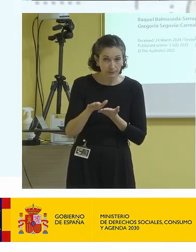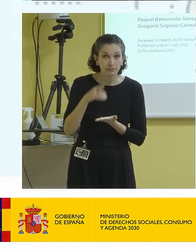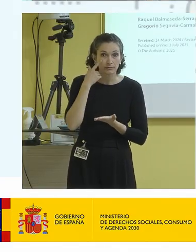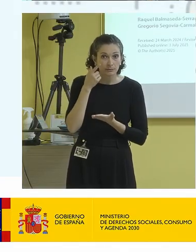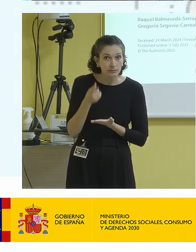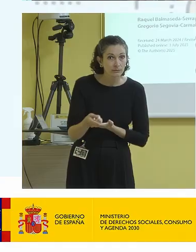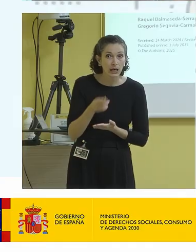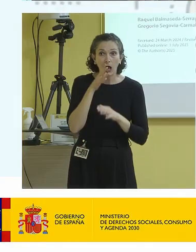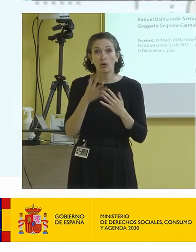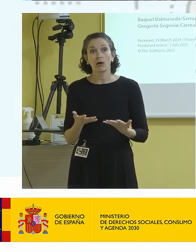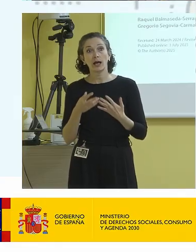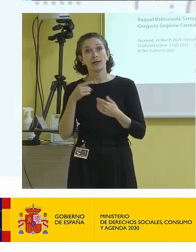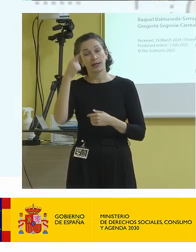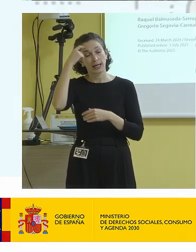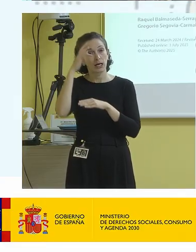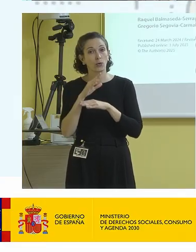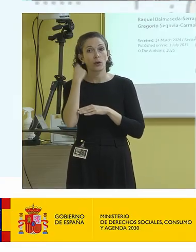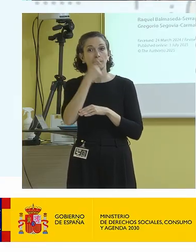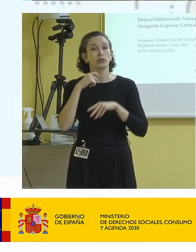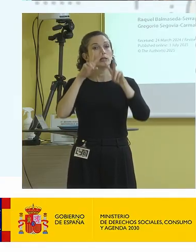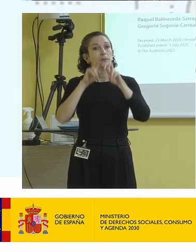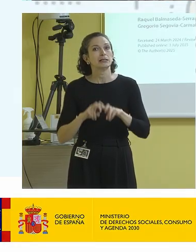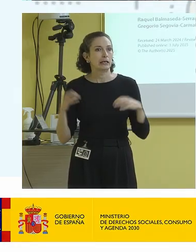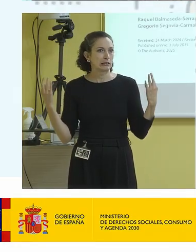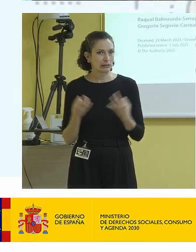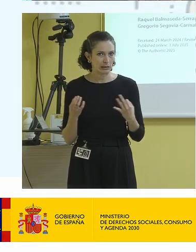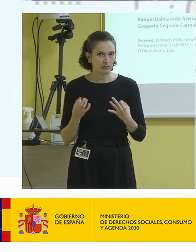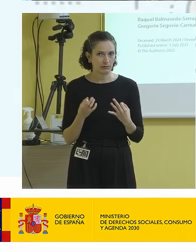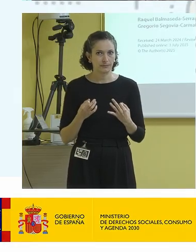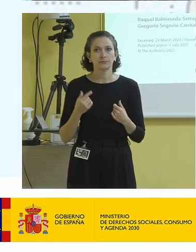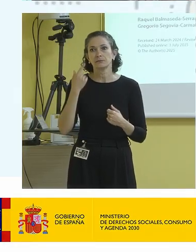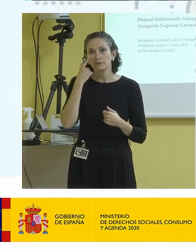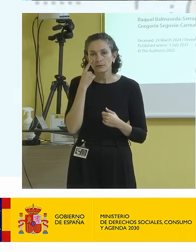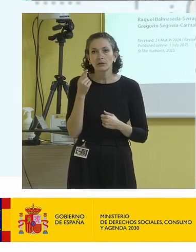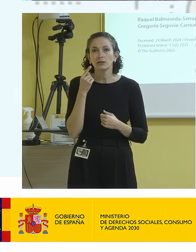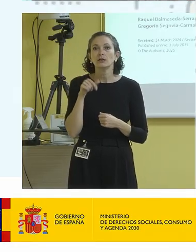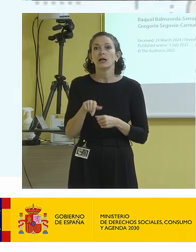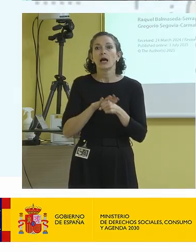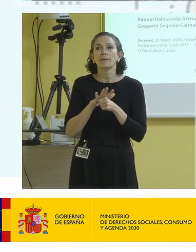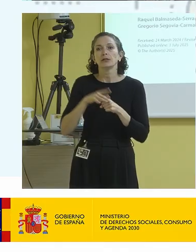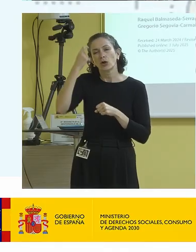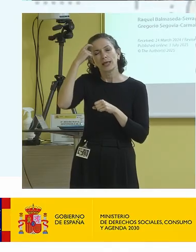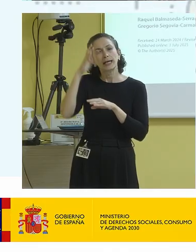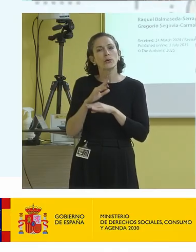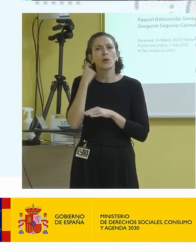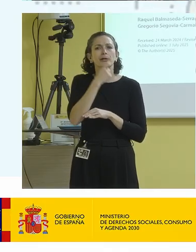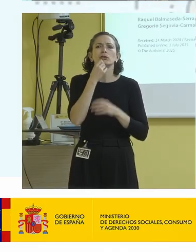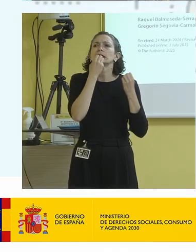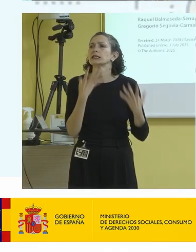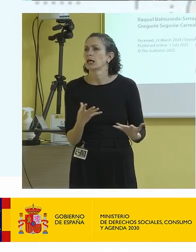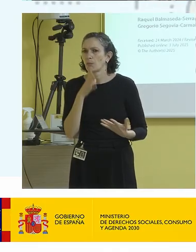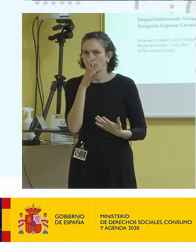qué es lo que se está investigando en neuromitos hoy en día. Queríamos ver un poquito, oye, cómo está el campo de los neuromitos, porque esto empieza a ser un